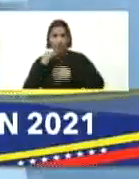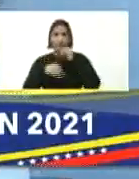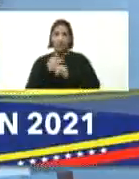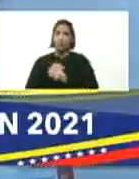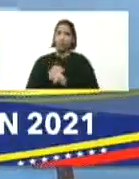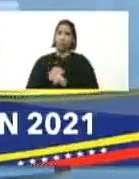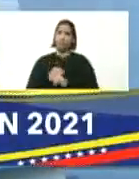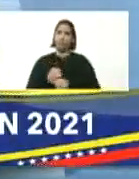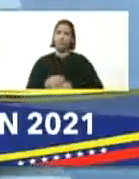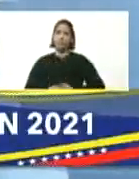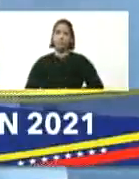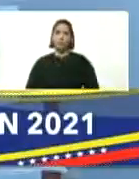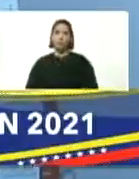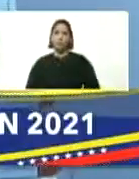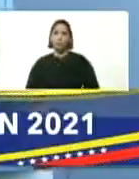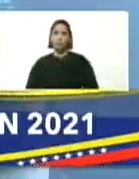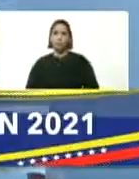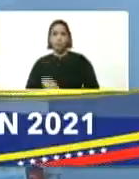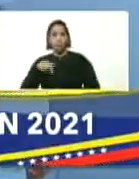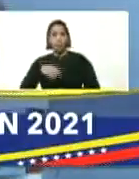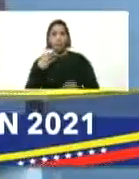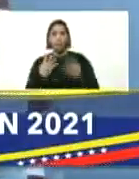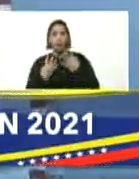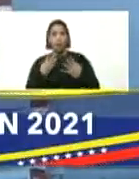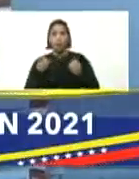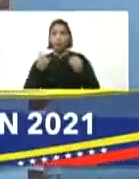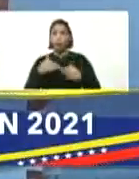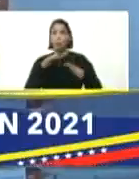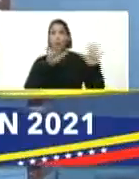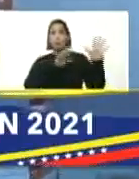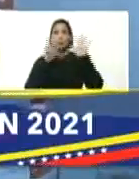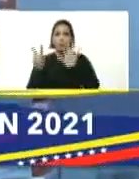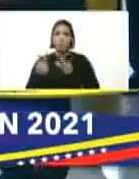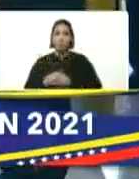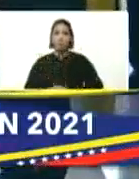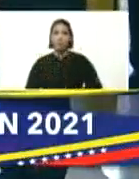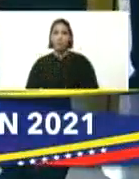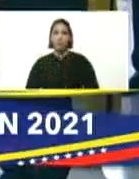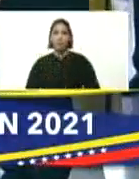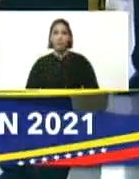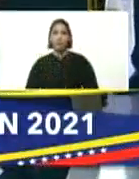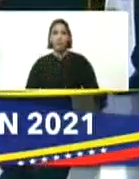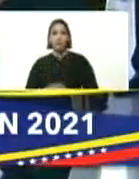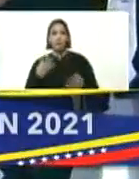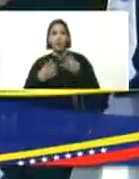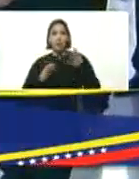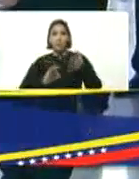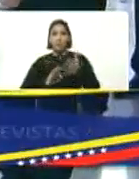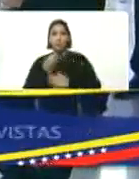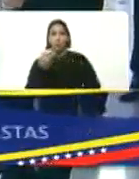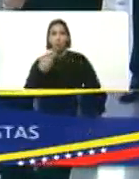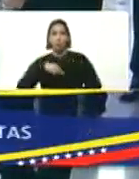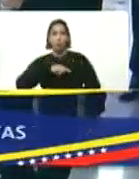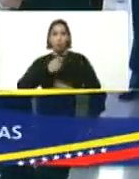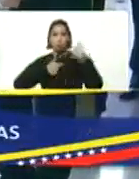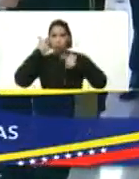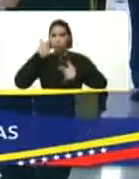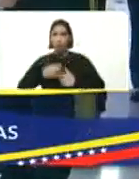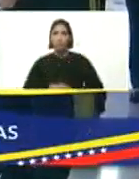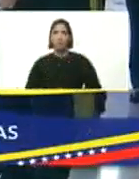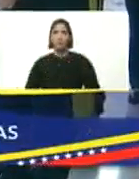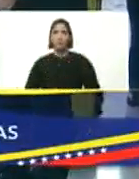internacional, esta es la feria número 17, feria fundada por nuestro comandante amado,